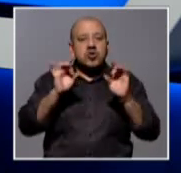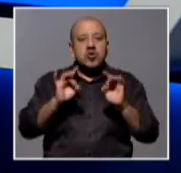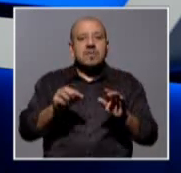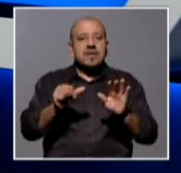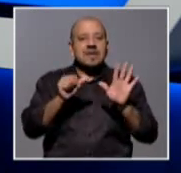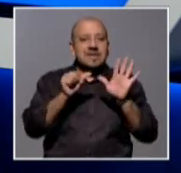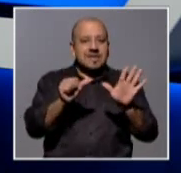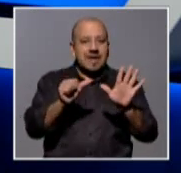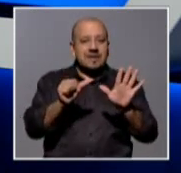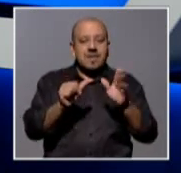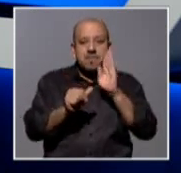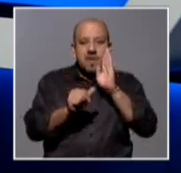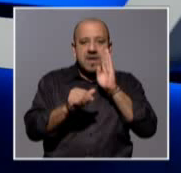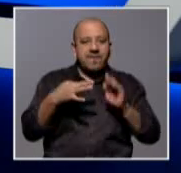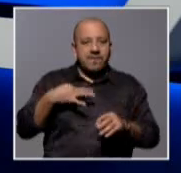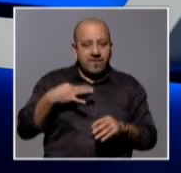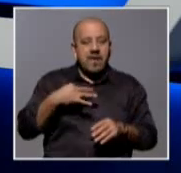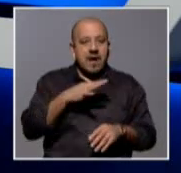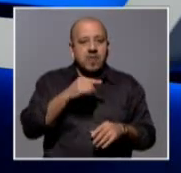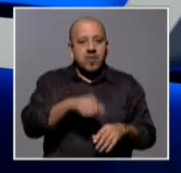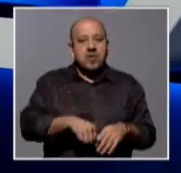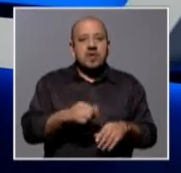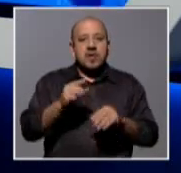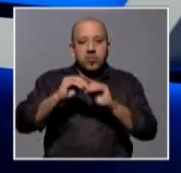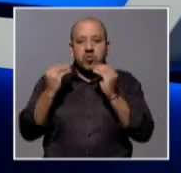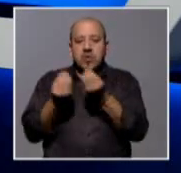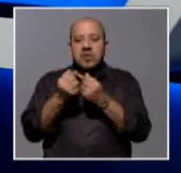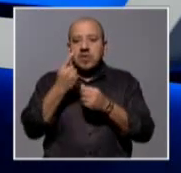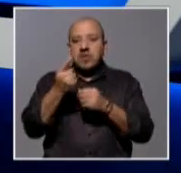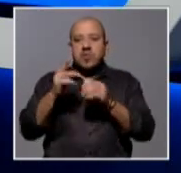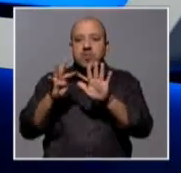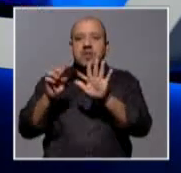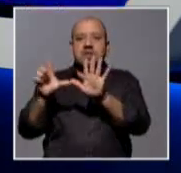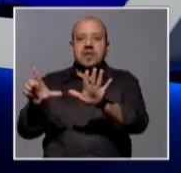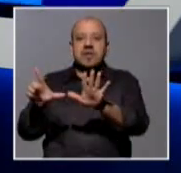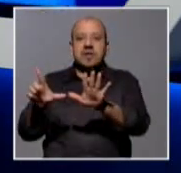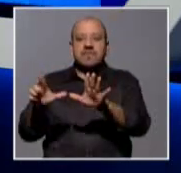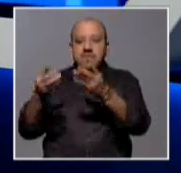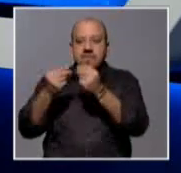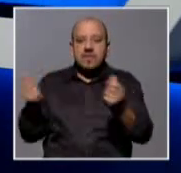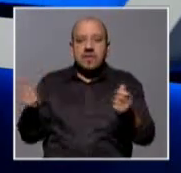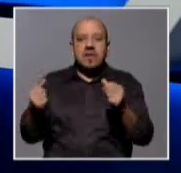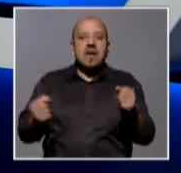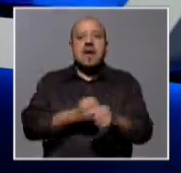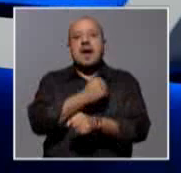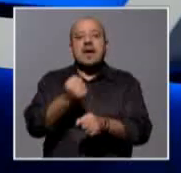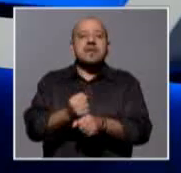de los 197 desaparecidos. ¿Hasta cuándo vamos a tener que seguir haciendo marchas del